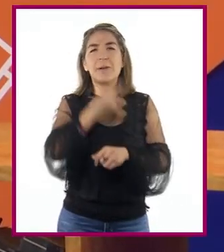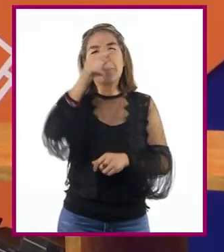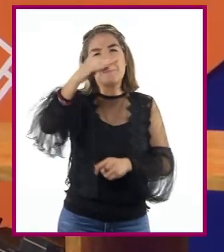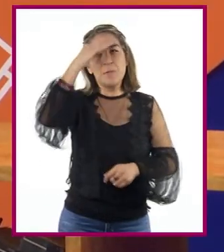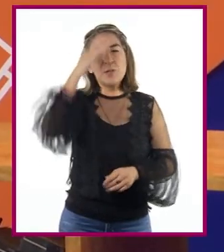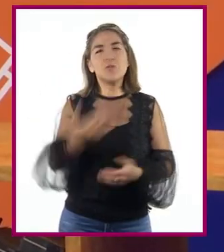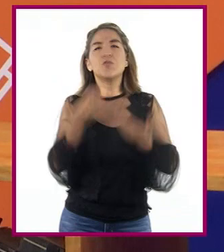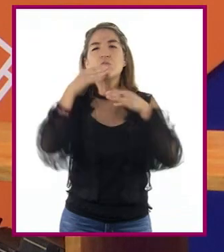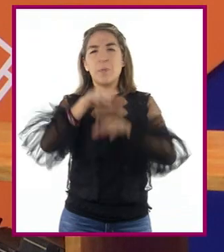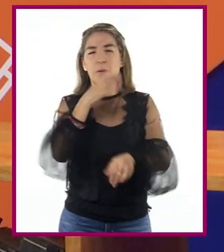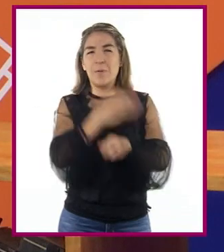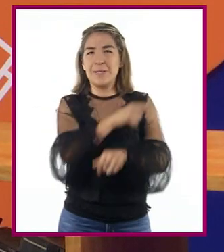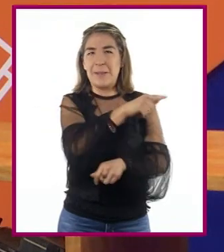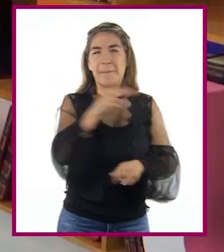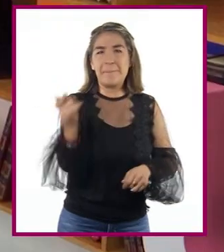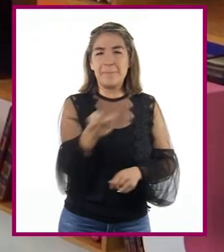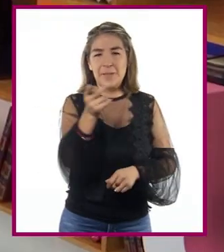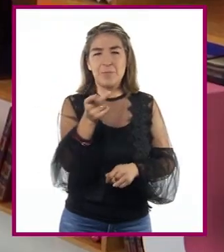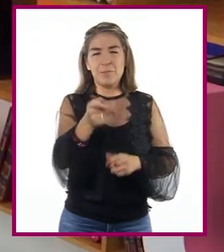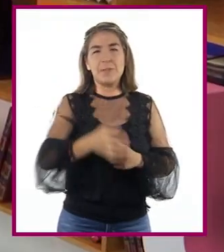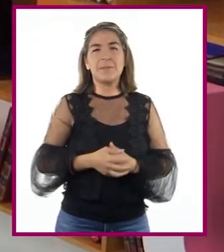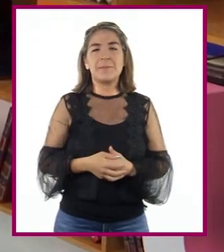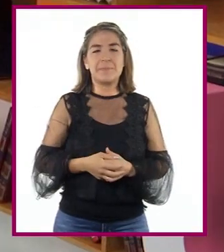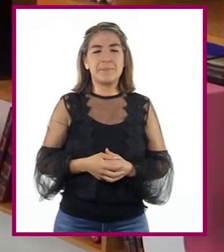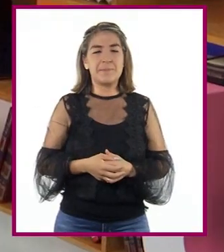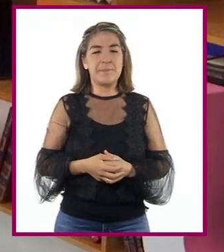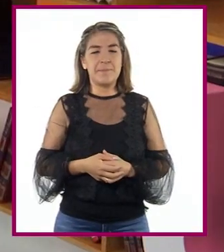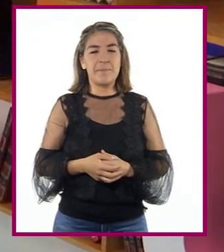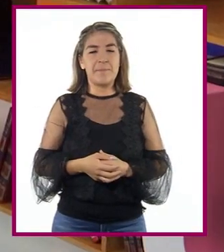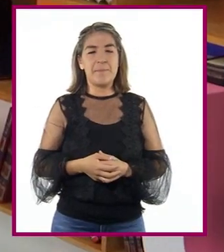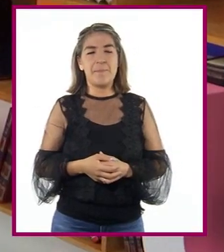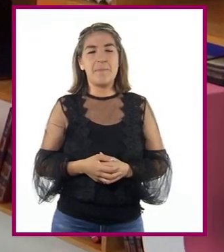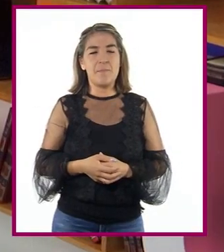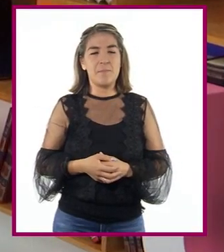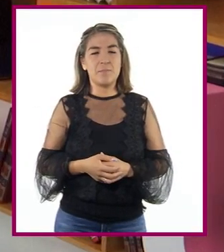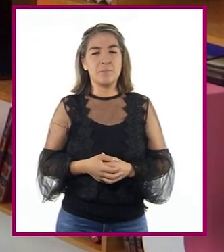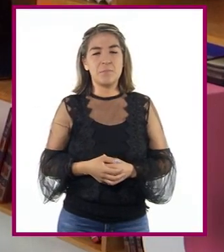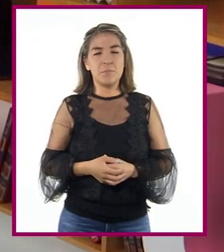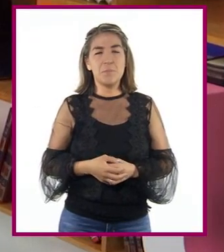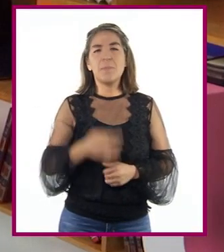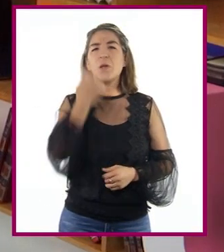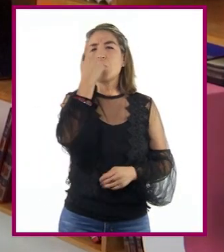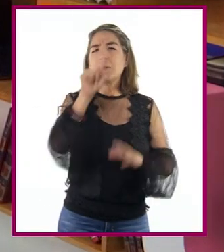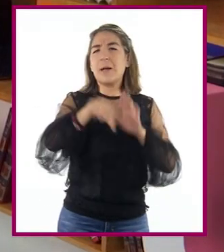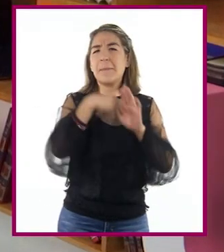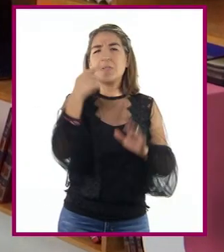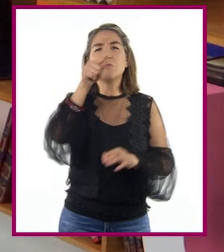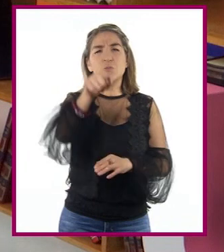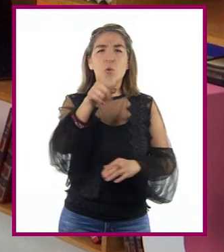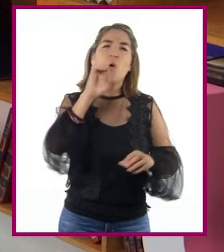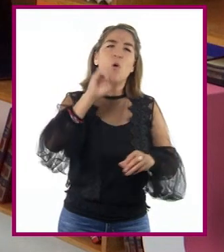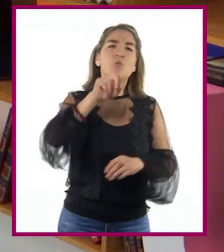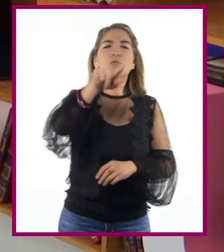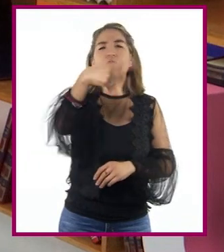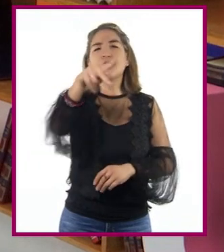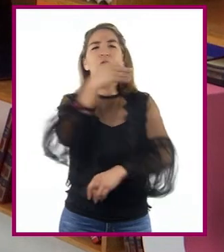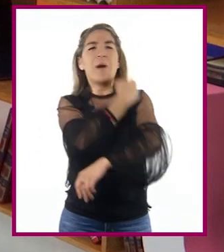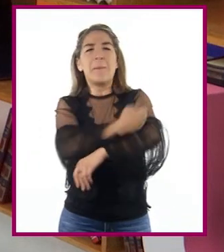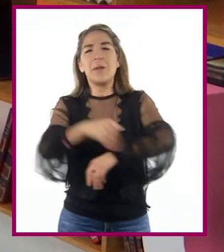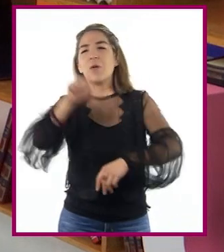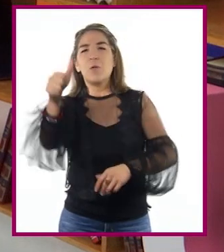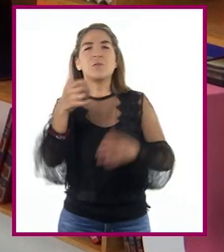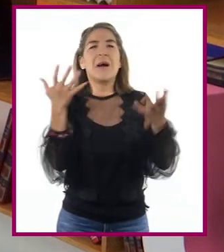sobre las siguientes preguntas. ¿Alguna vez ustedes o alguien de su familia ha tenido que redactar una